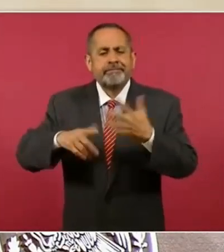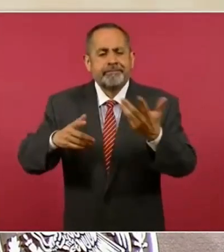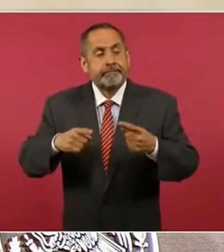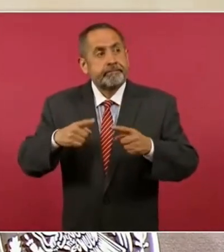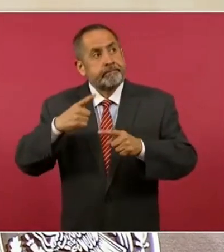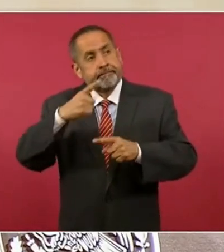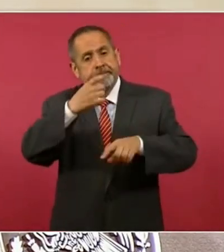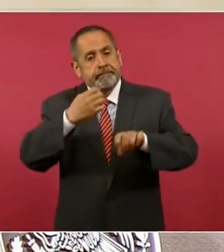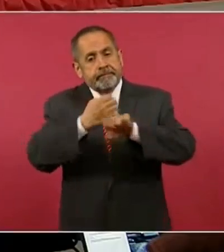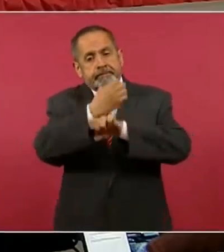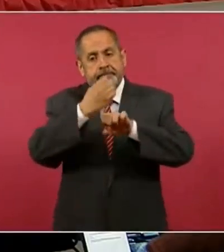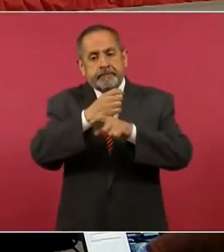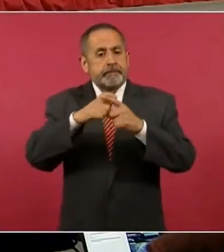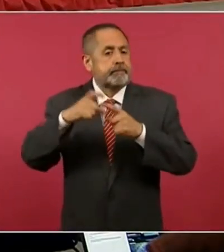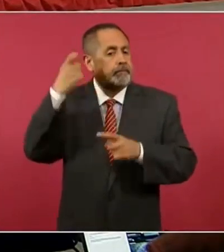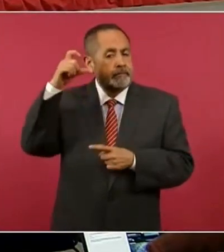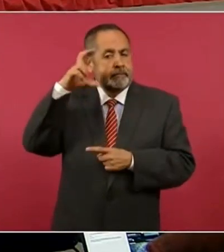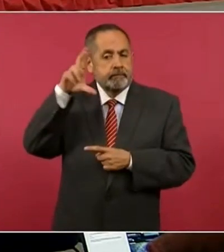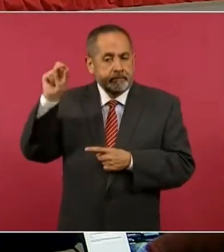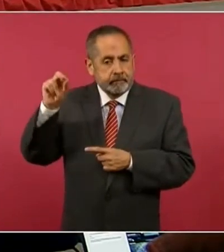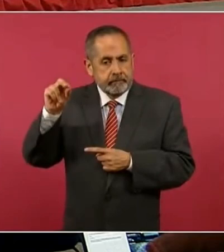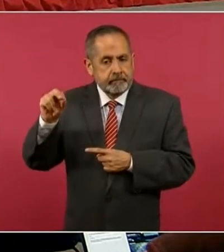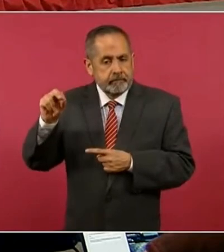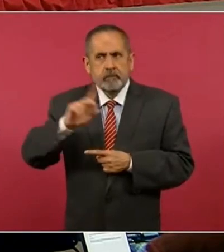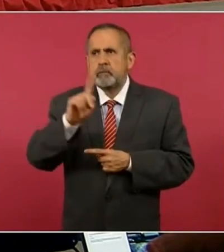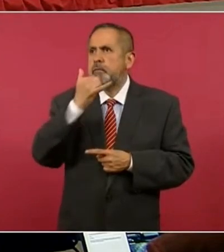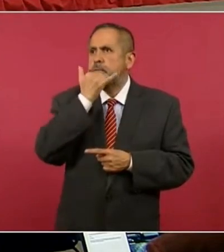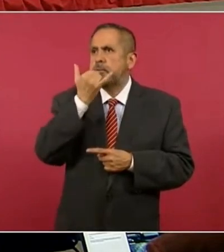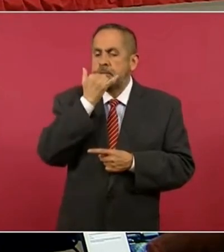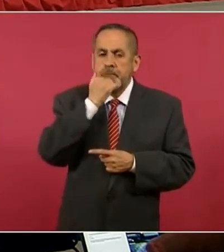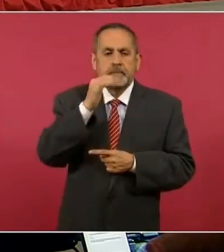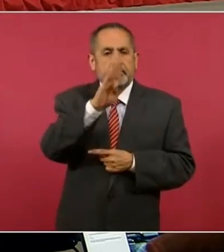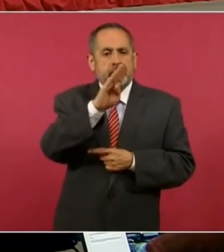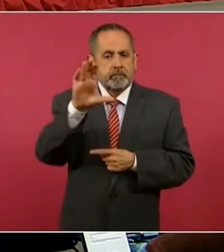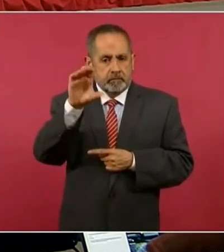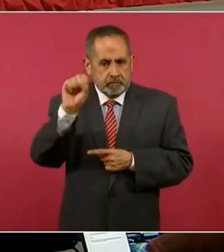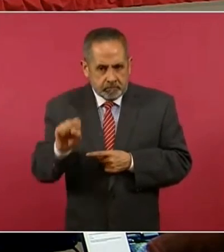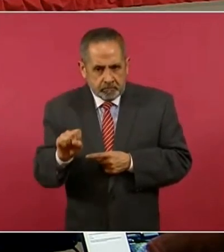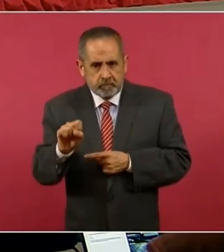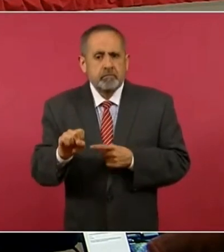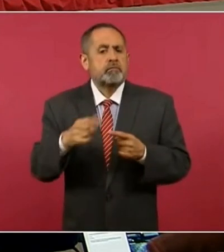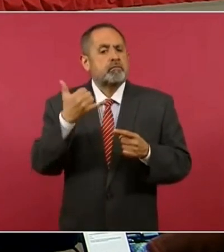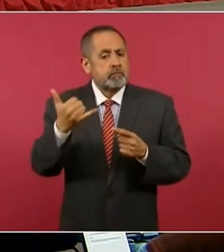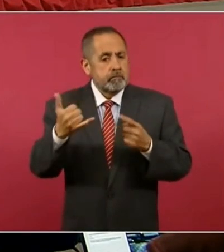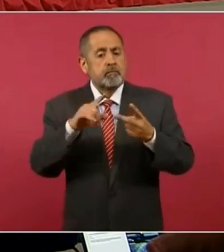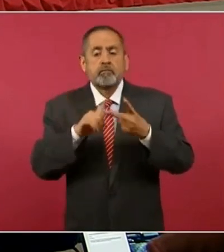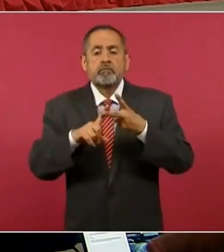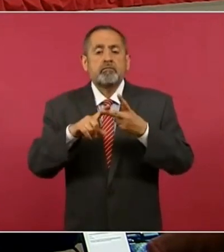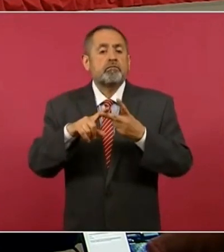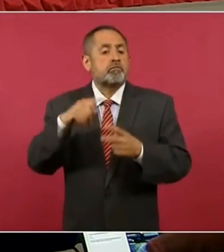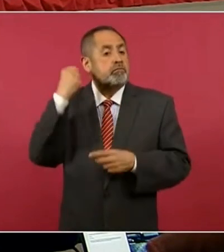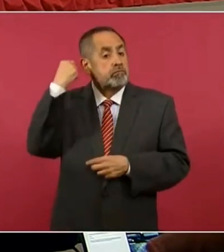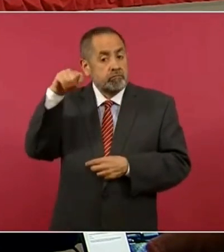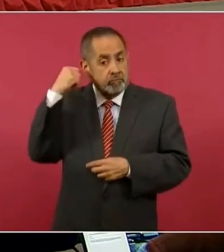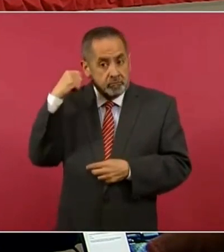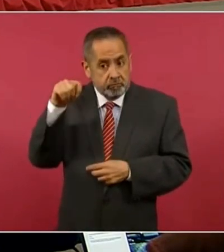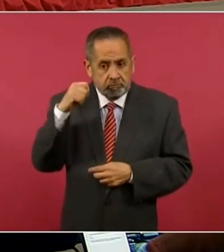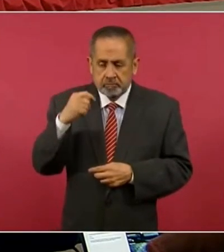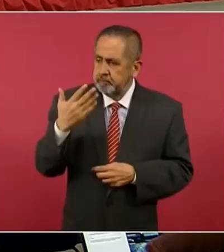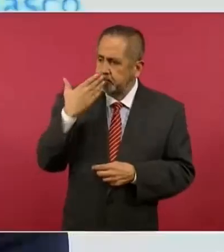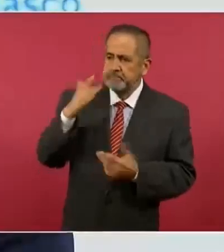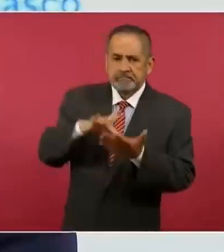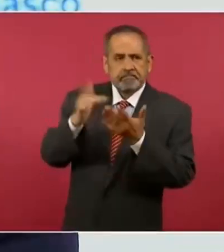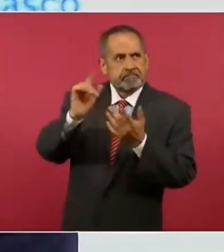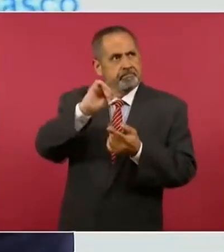estados de Quintana Roo, de Baja California Sur y el estado de Tabasco. Agradecemos mucho a